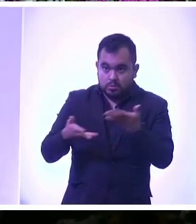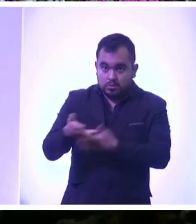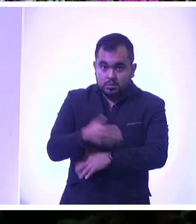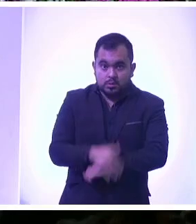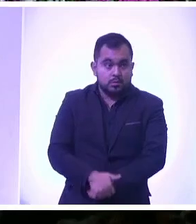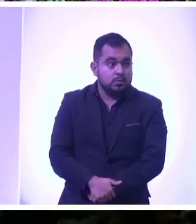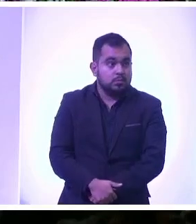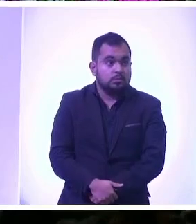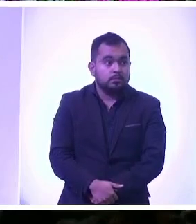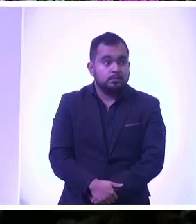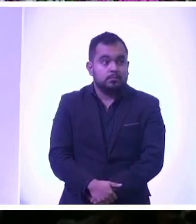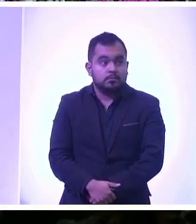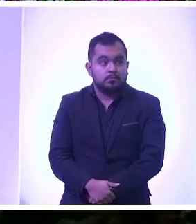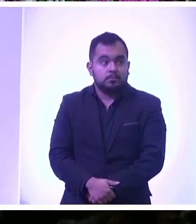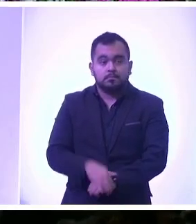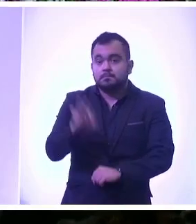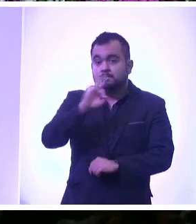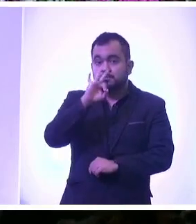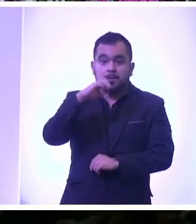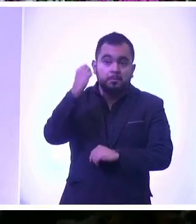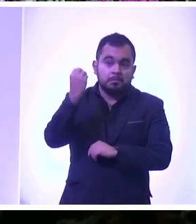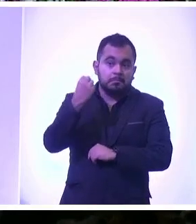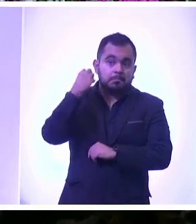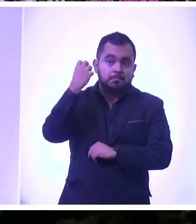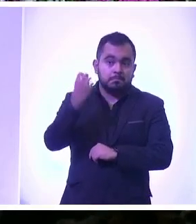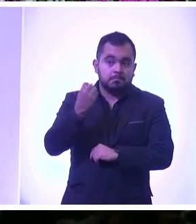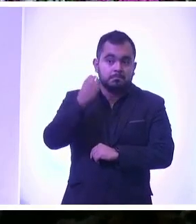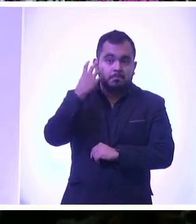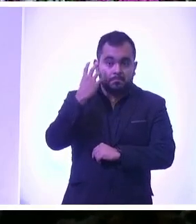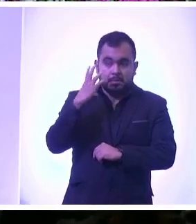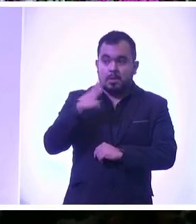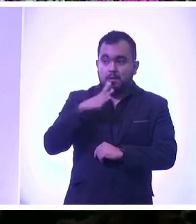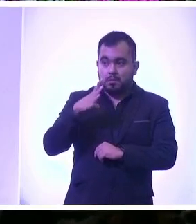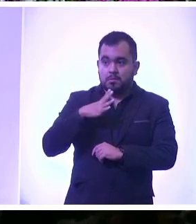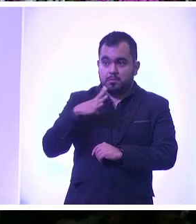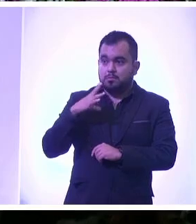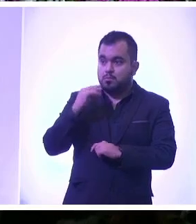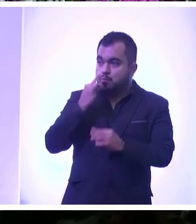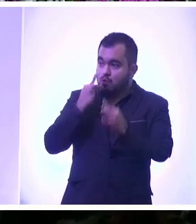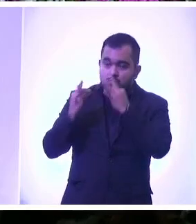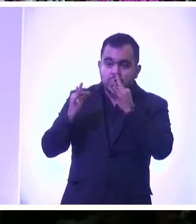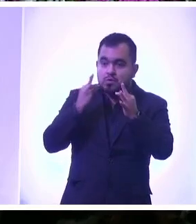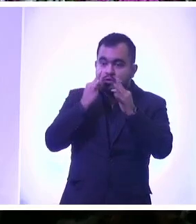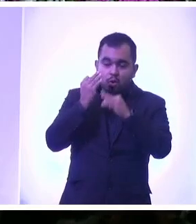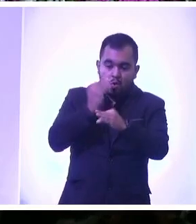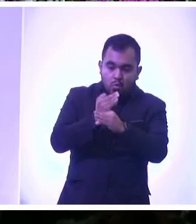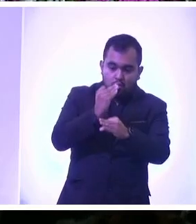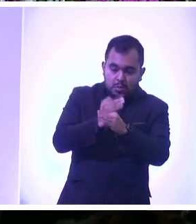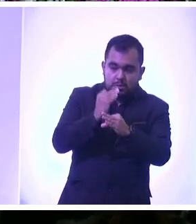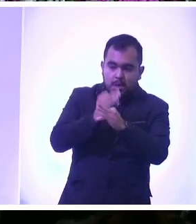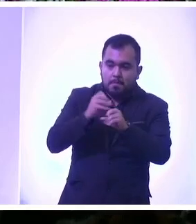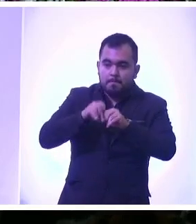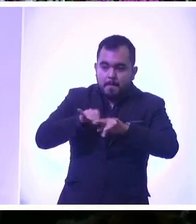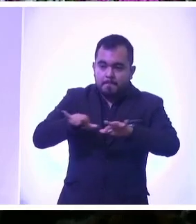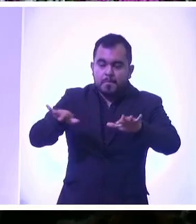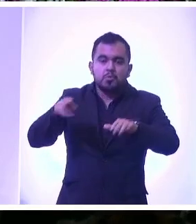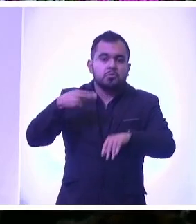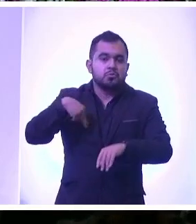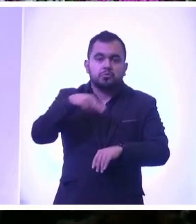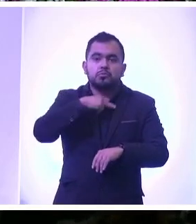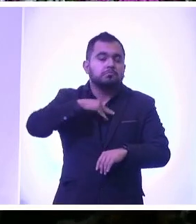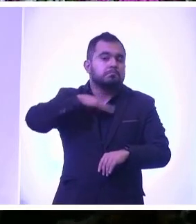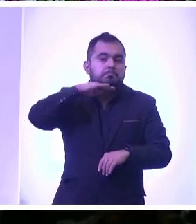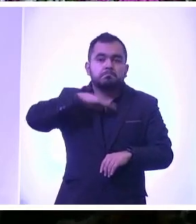discurso a lo mejor es un discurso que está presente en todos nuestros momentos ahorita en este momento está presente y no nos cuenta